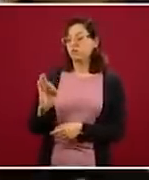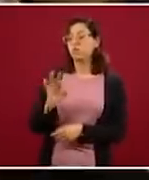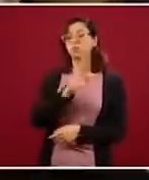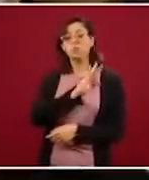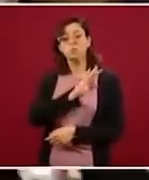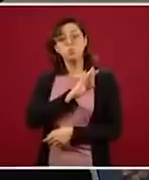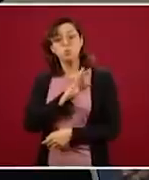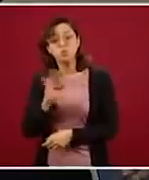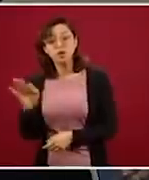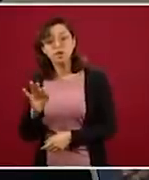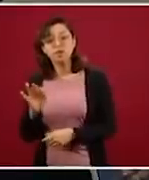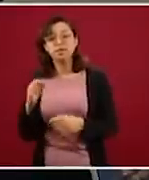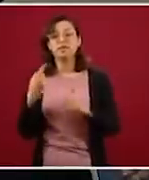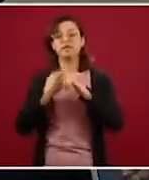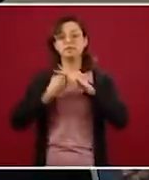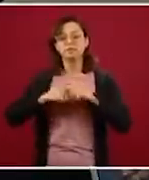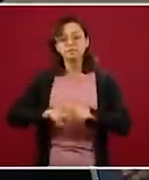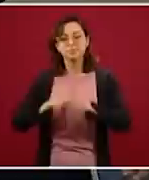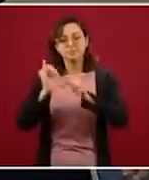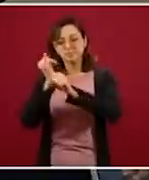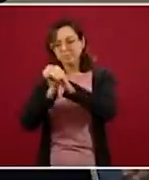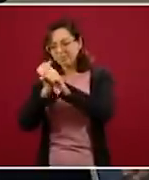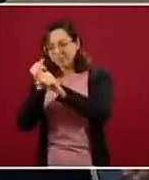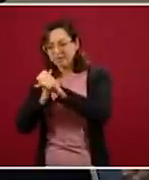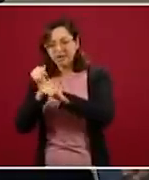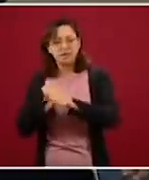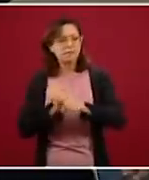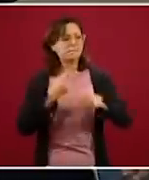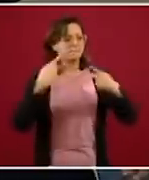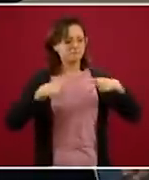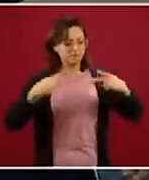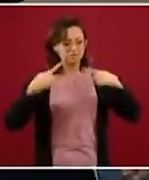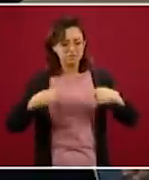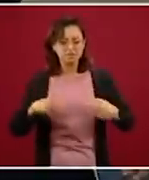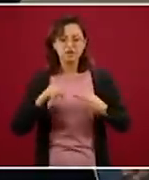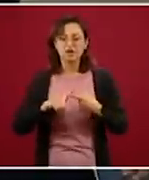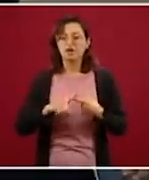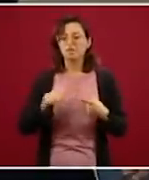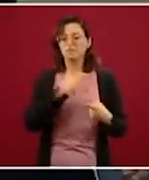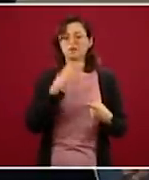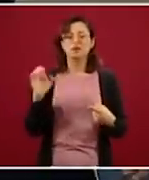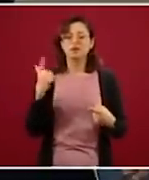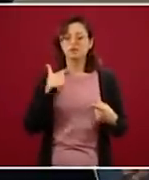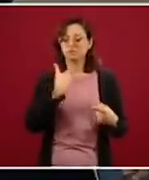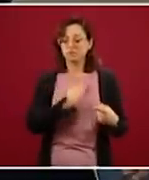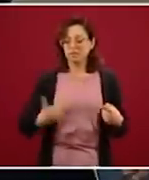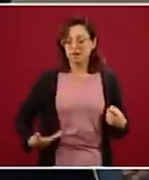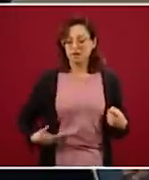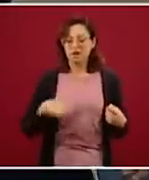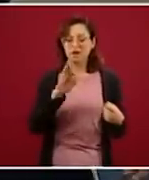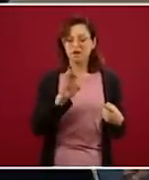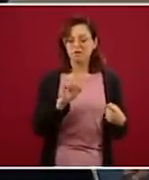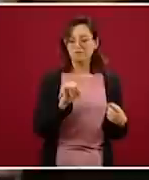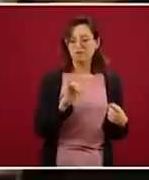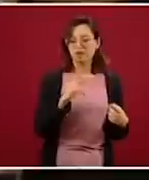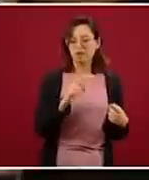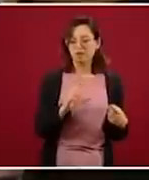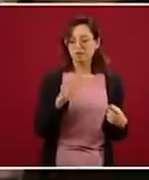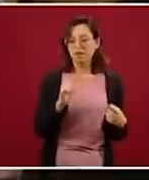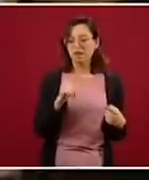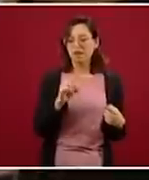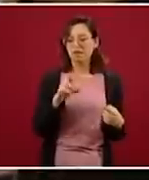pudiera iniciar una investigación a personajes como Felipe Calderón, Margarita Gómez del Campo,